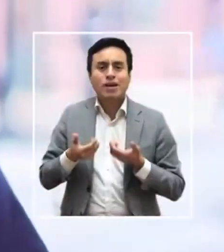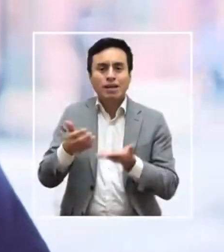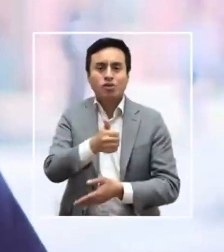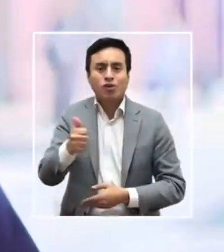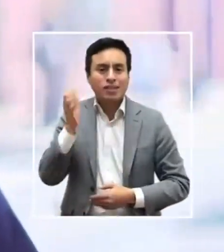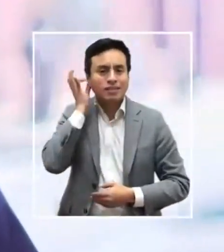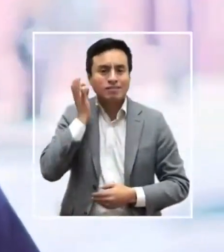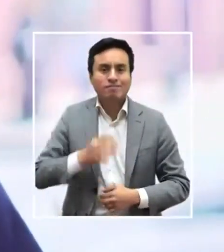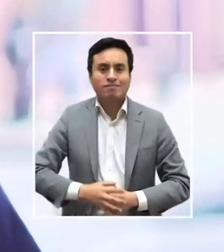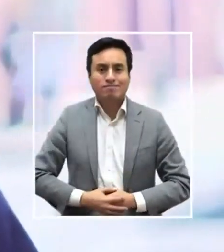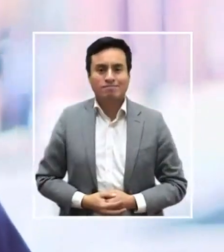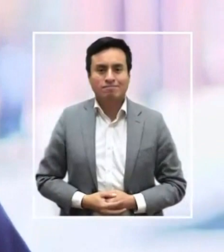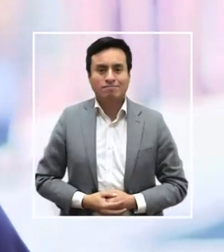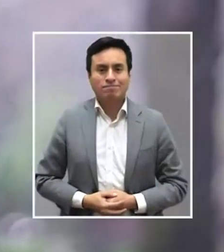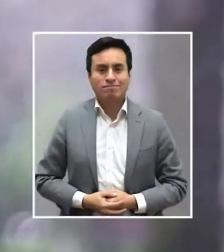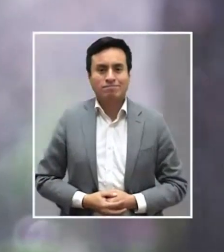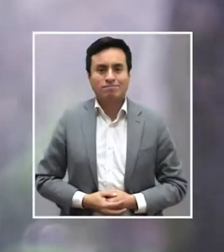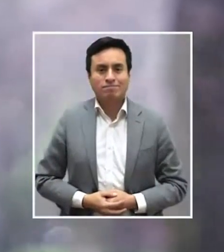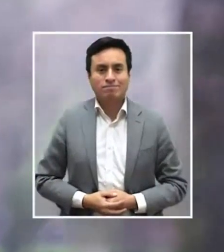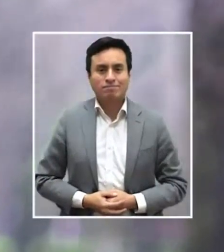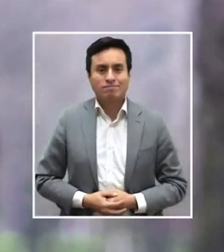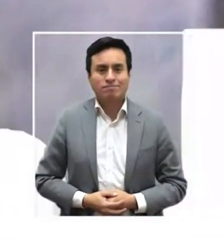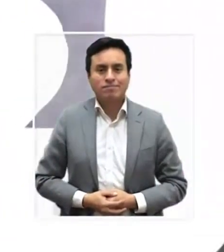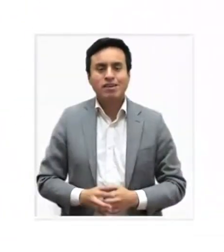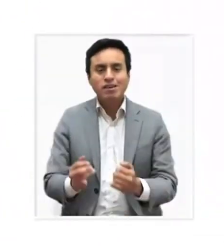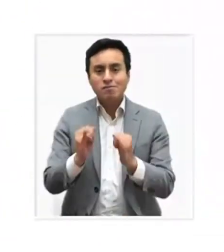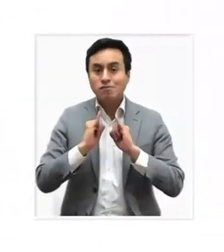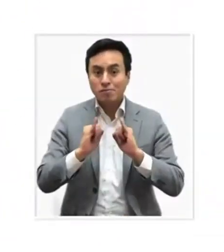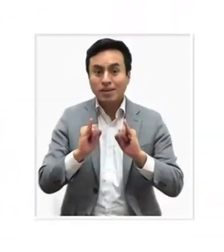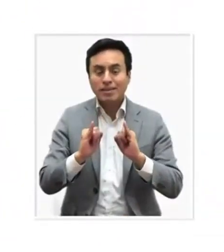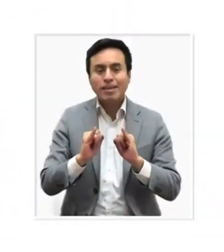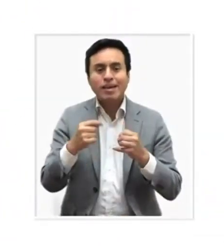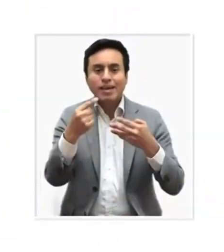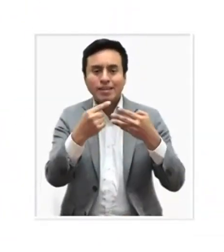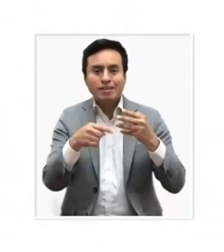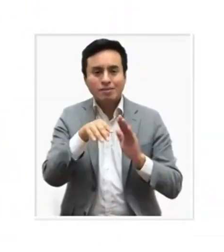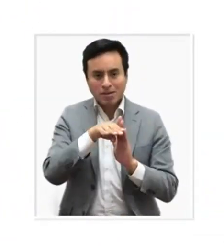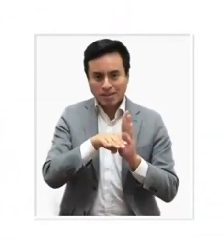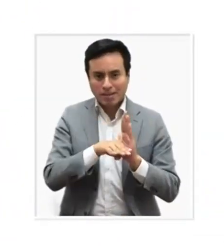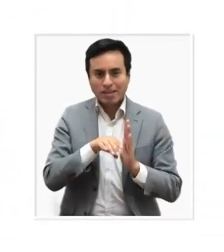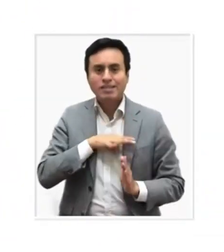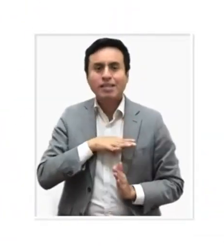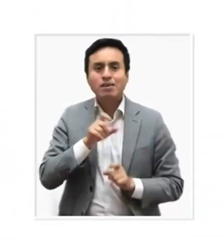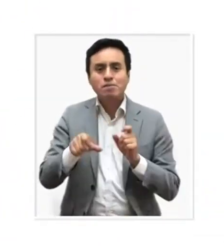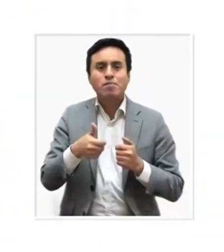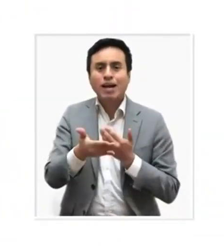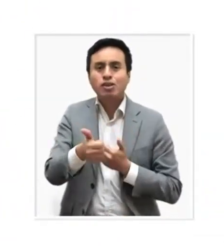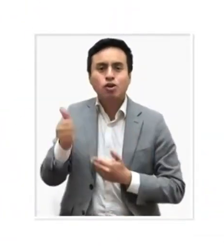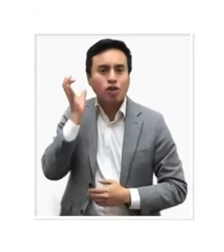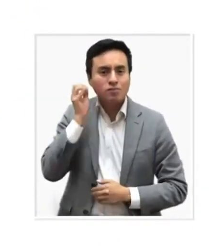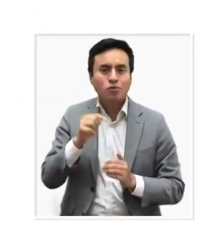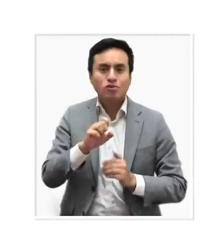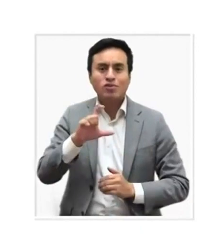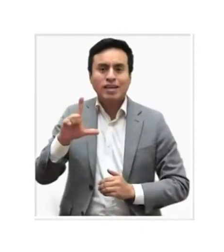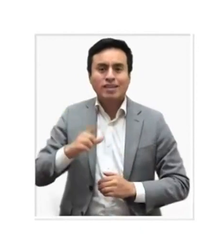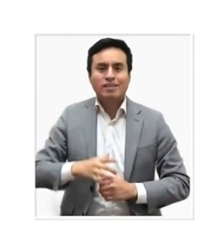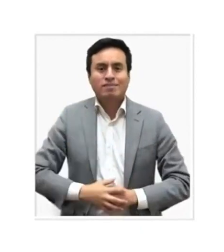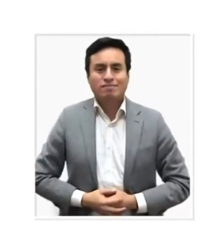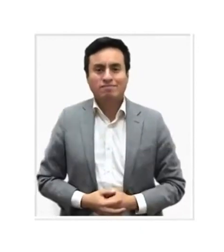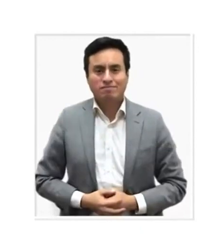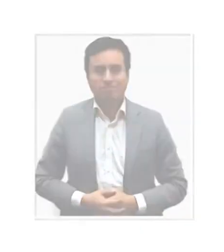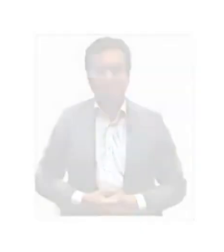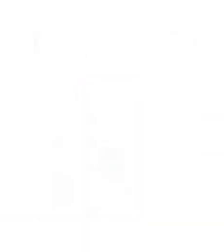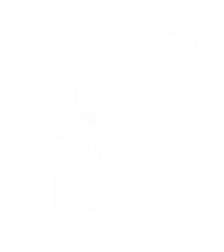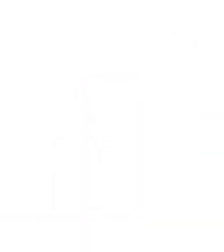deudores de pensión de alimenticias, lo que se hace es crear instrumentos para que los padres, quienes no han pagado su pensión alimenticia,